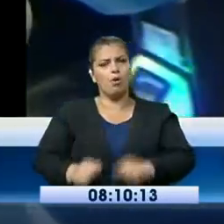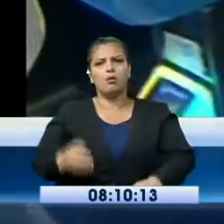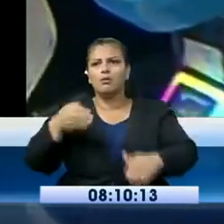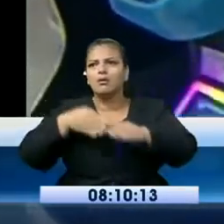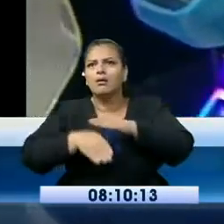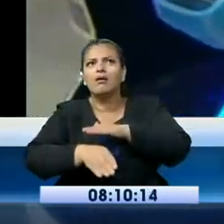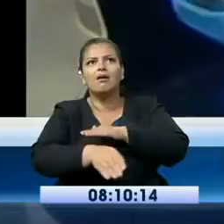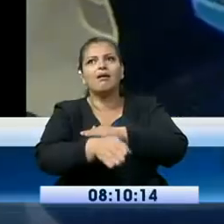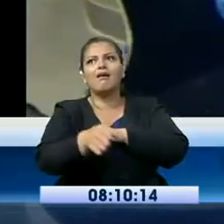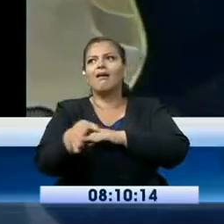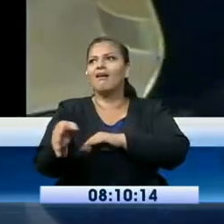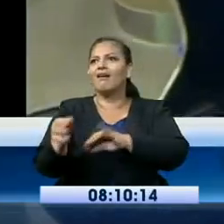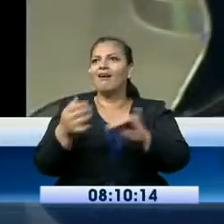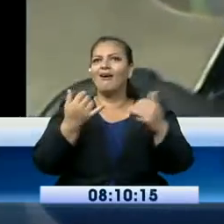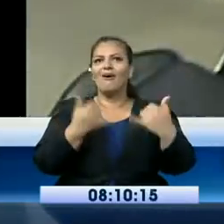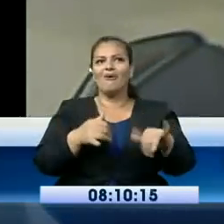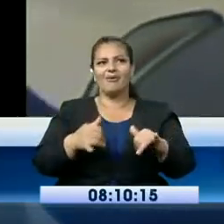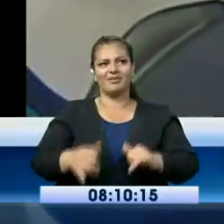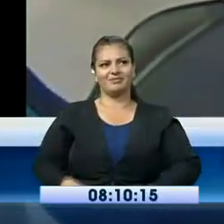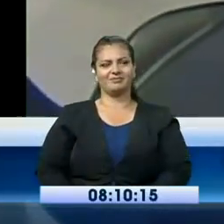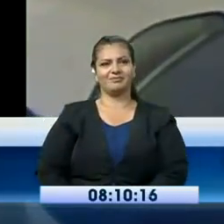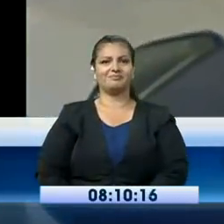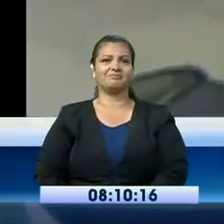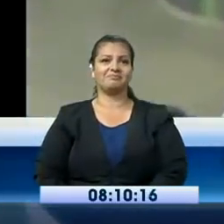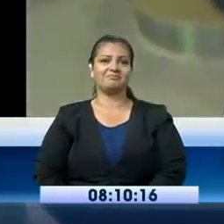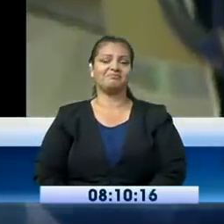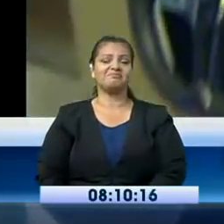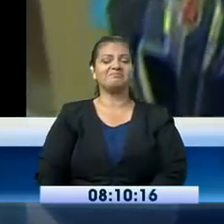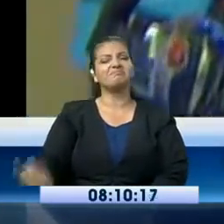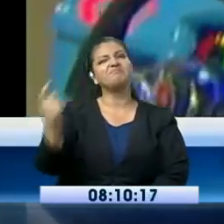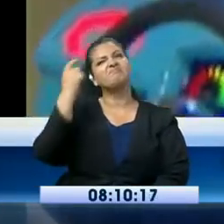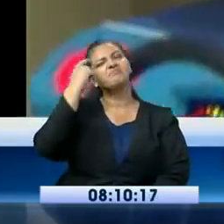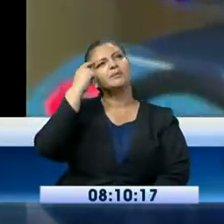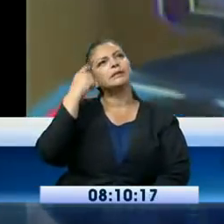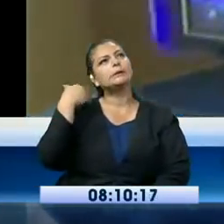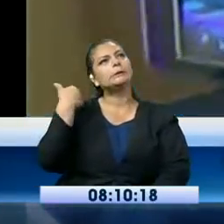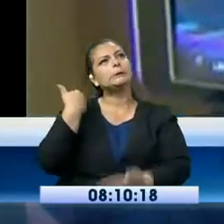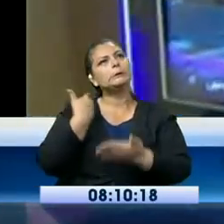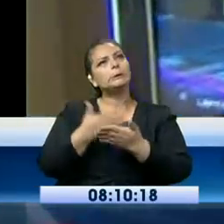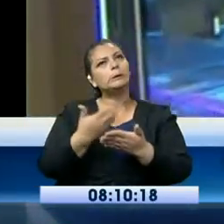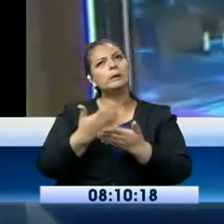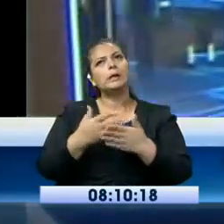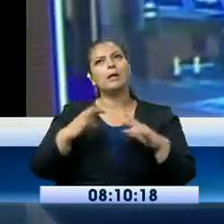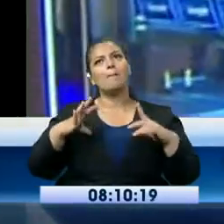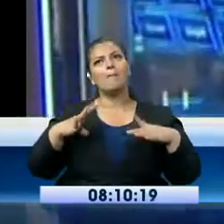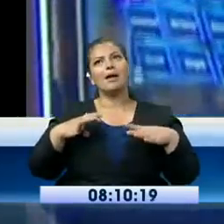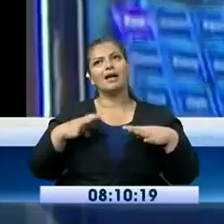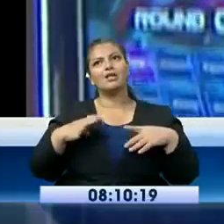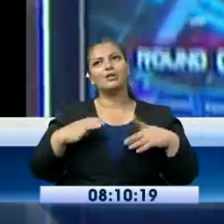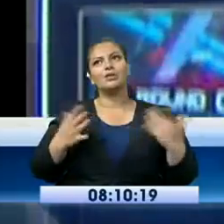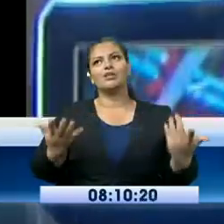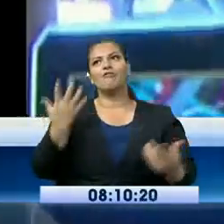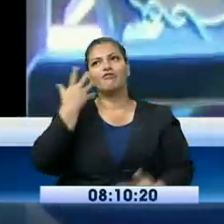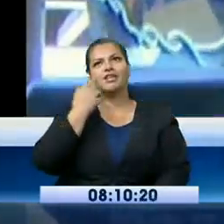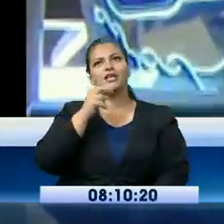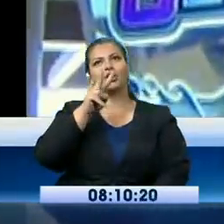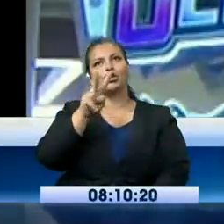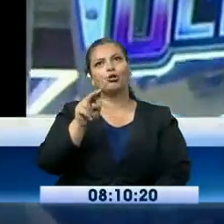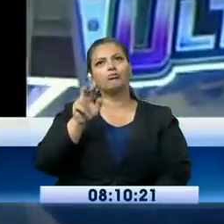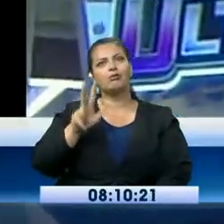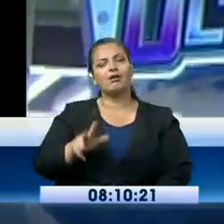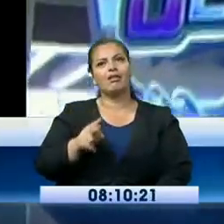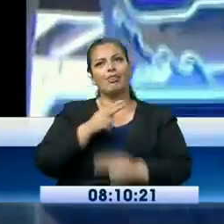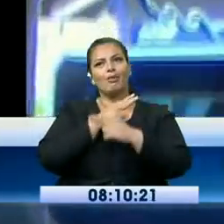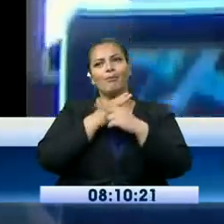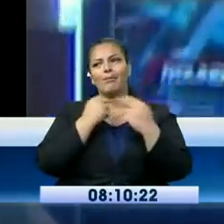decidido qué lugares visitar durante este periodo puedan venir y recrearse junto a